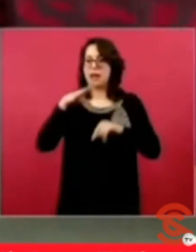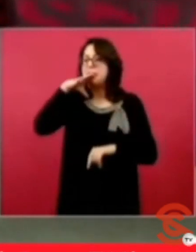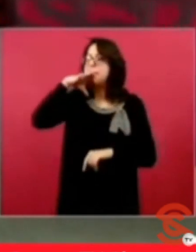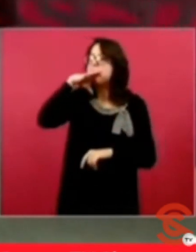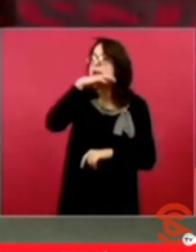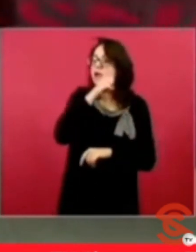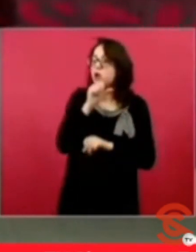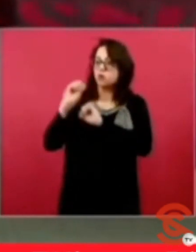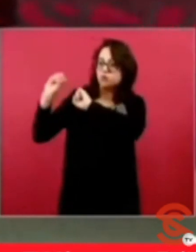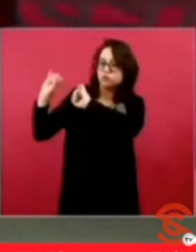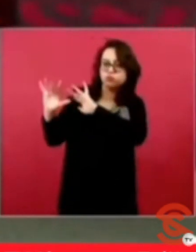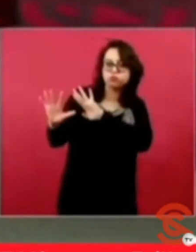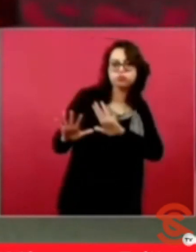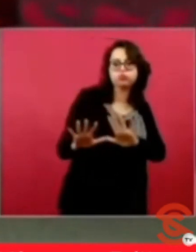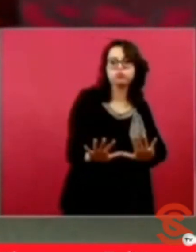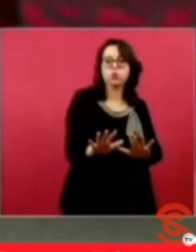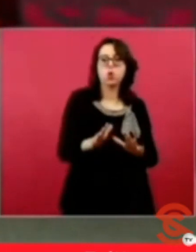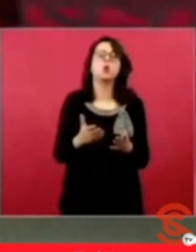calor.